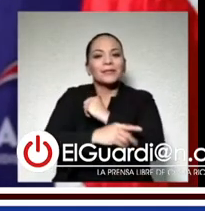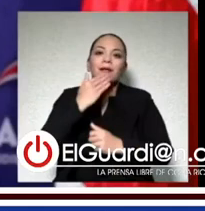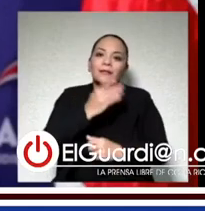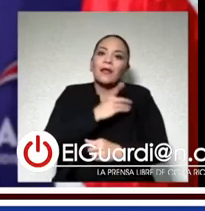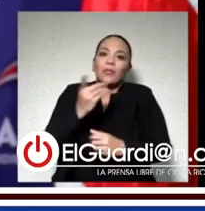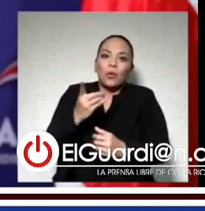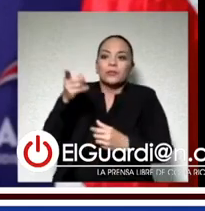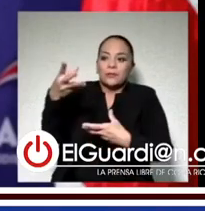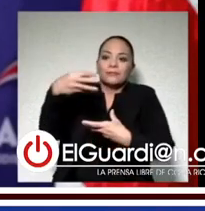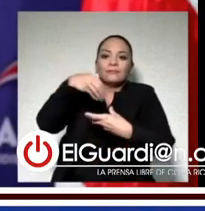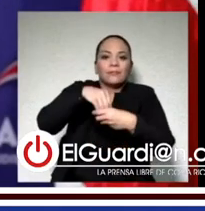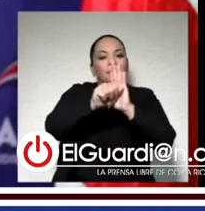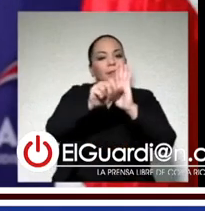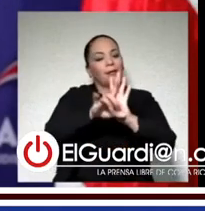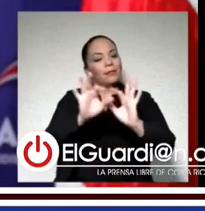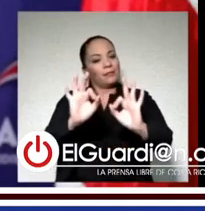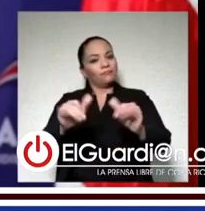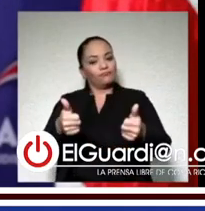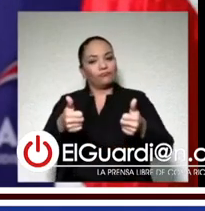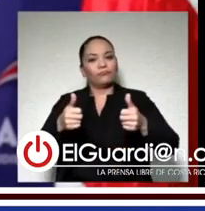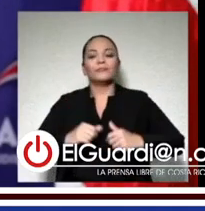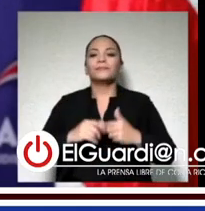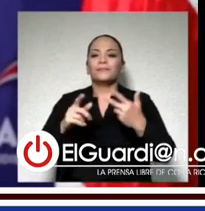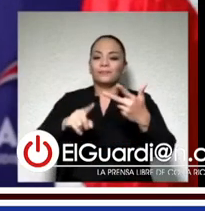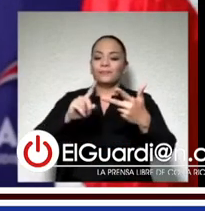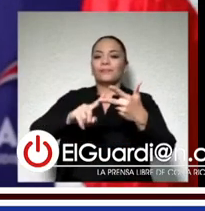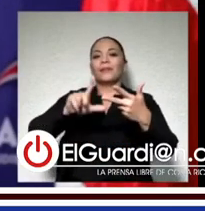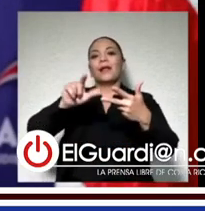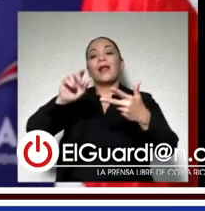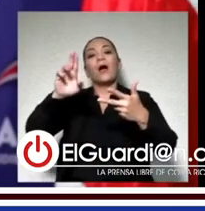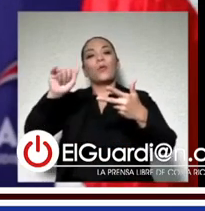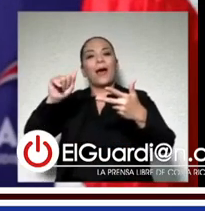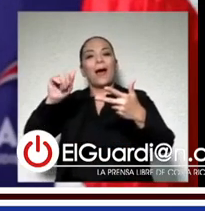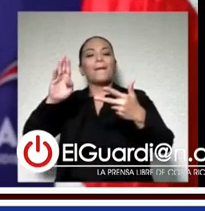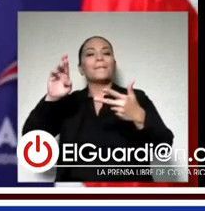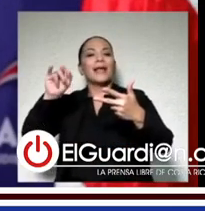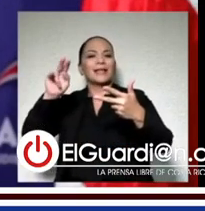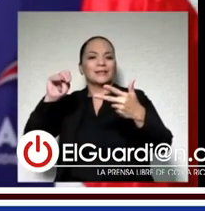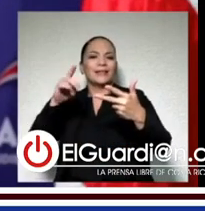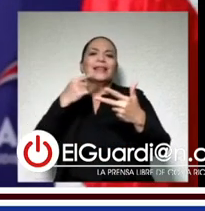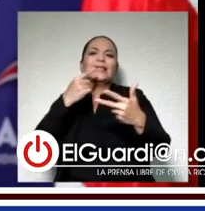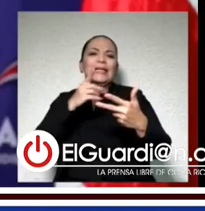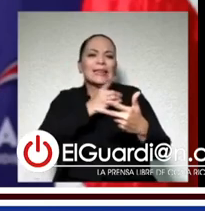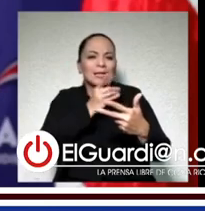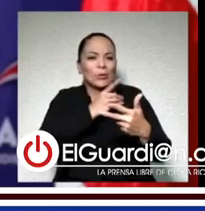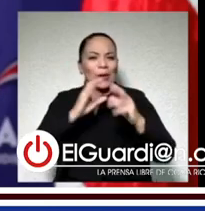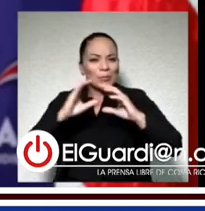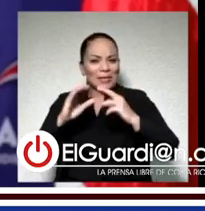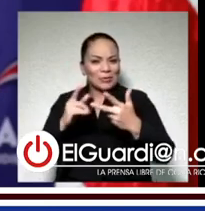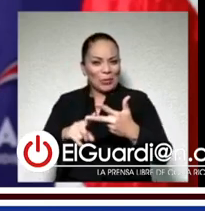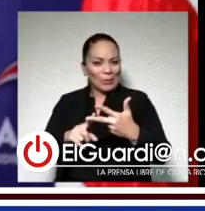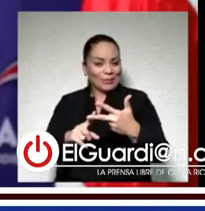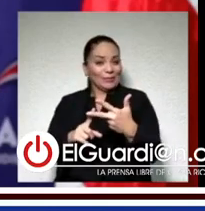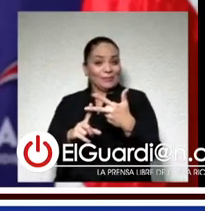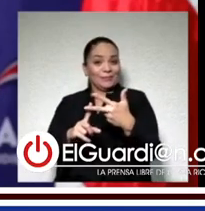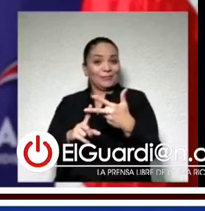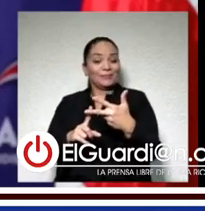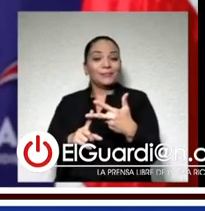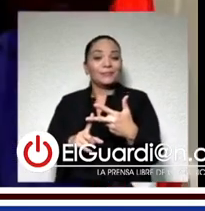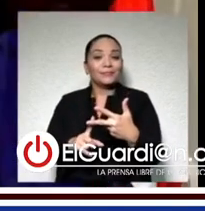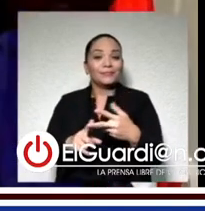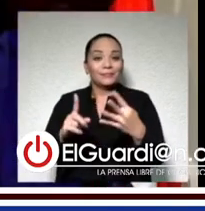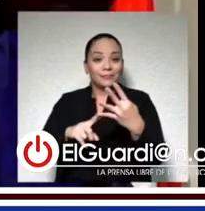Dios la tenemos en la Asamblea Legislativa. Laura Brenes, la directora de comunicación. El humilde servidor de